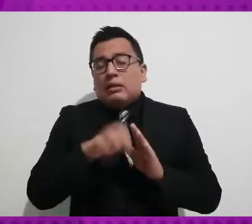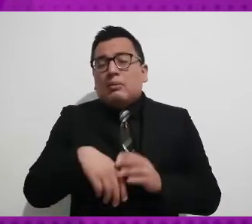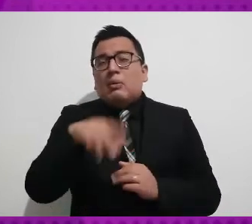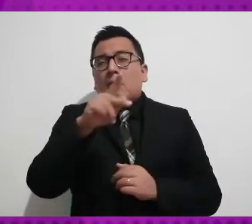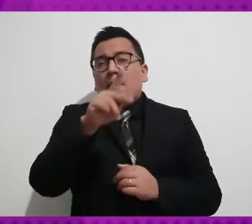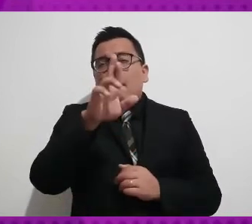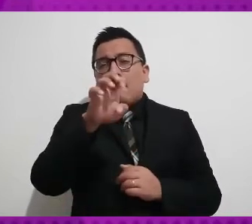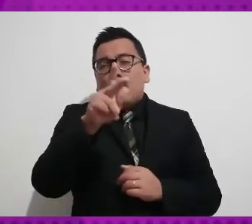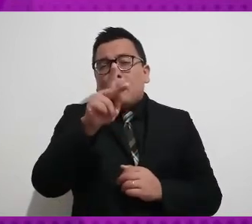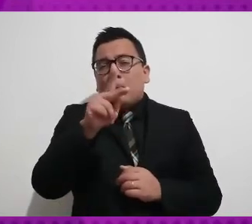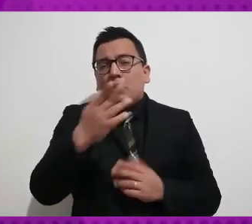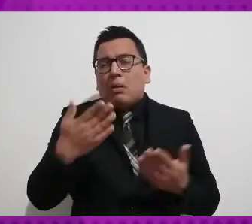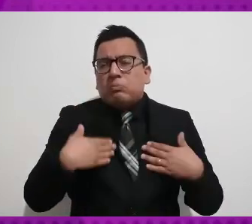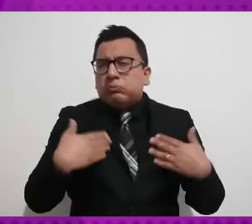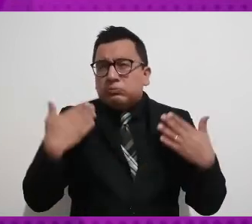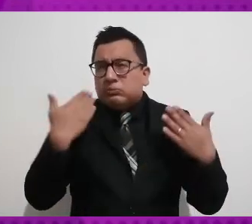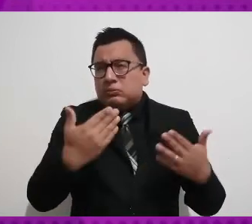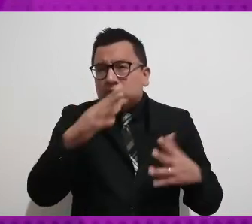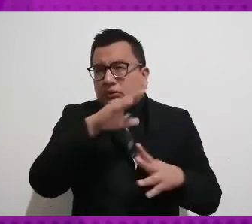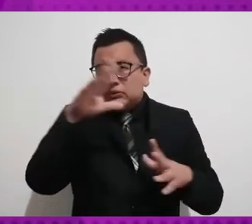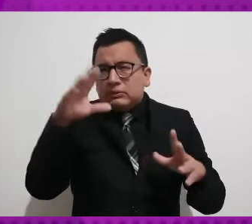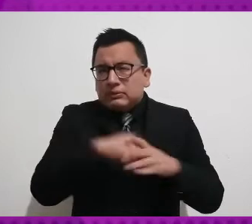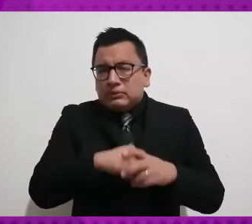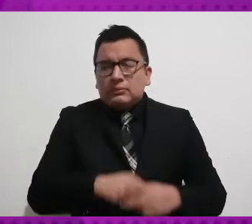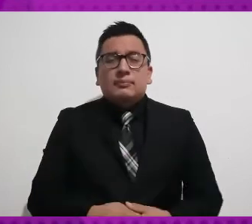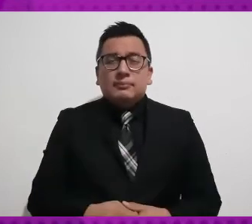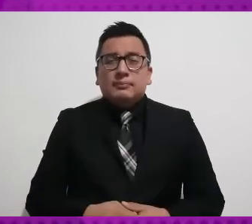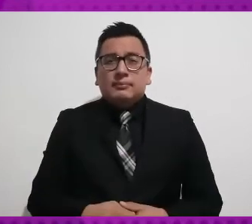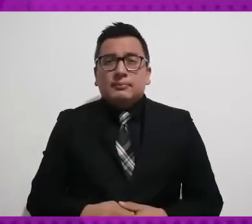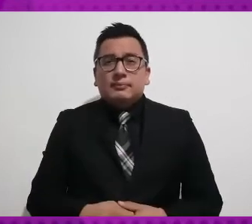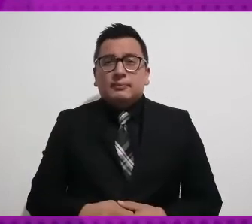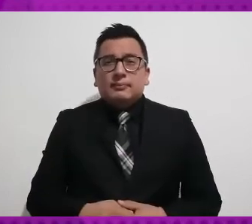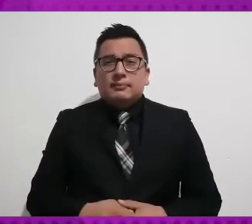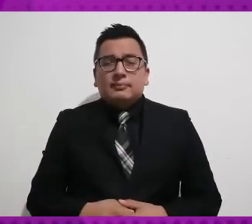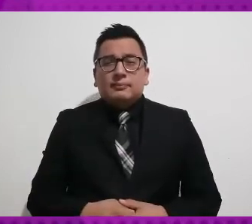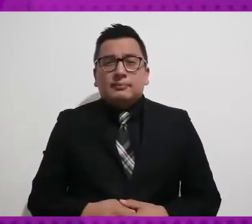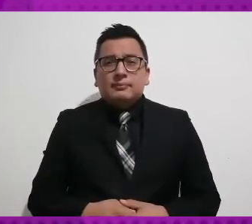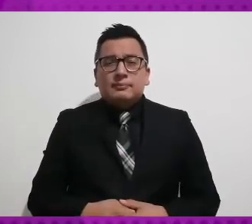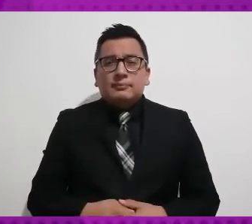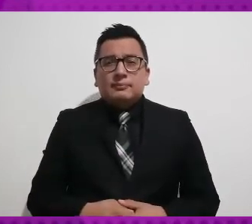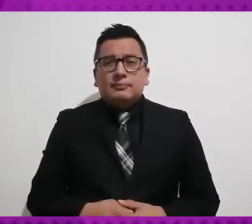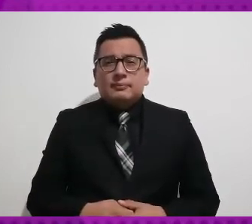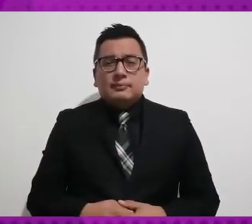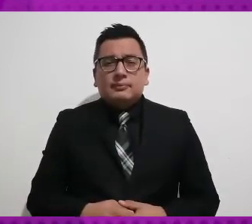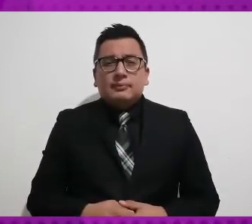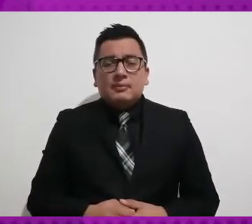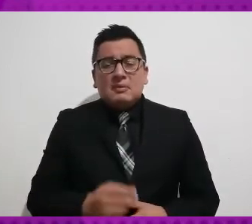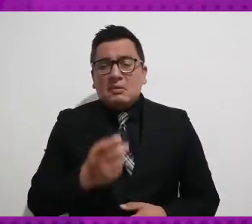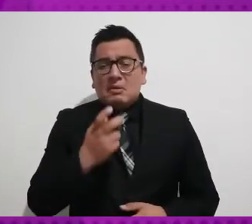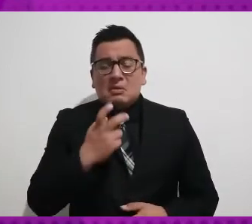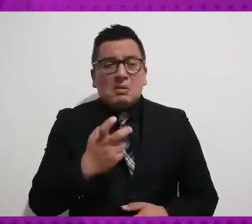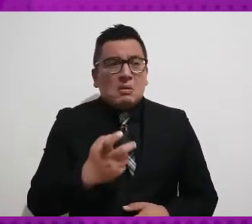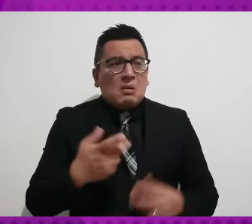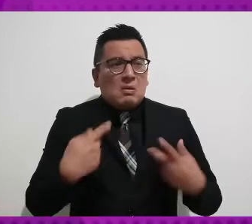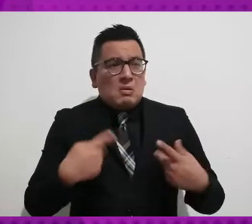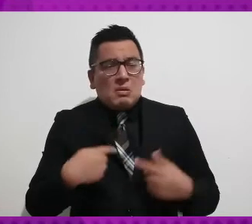ha sido uno de los más precisos que se han destacado en elecciones. y creo que esto de alguna manera pudiera ir retomando